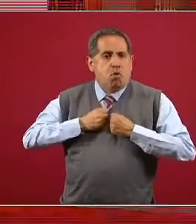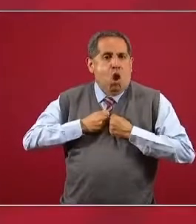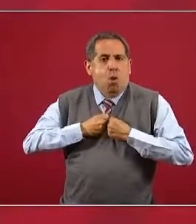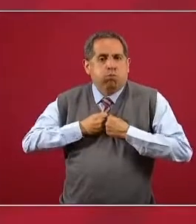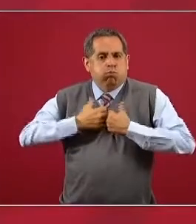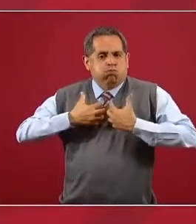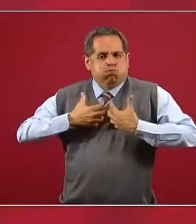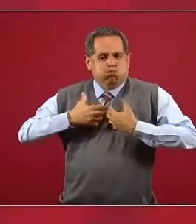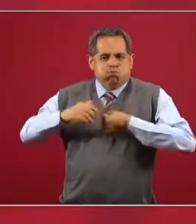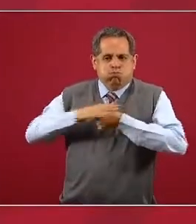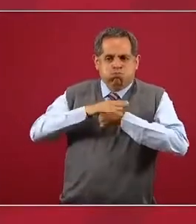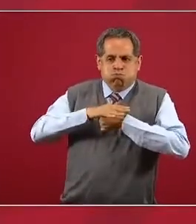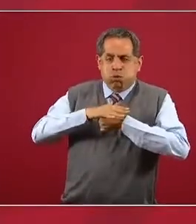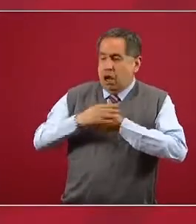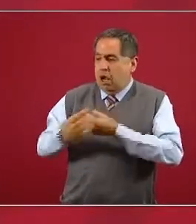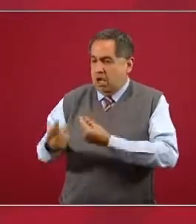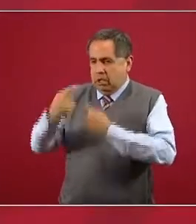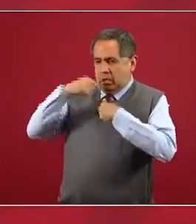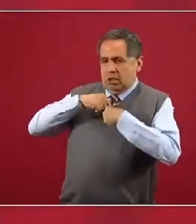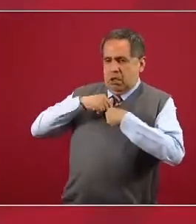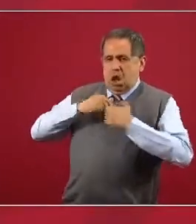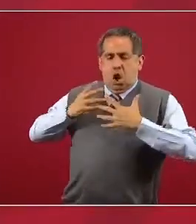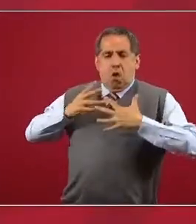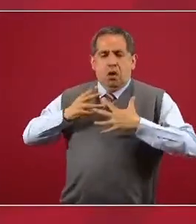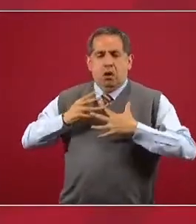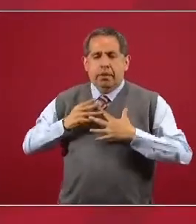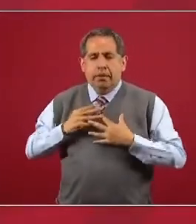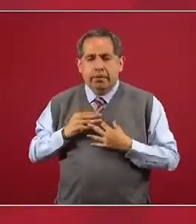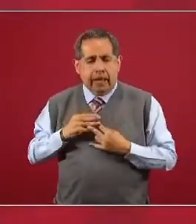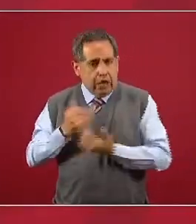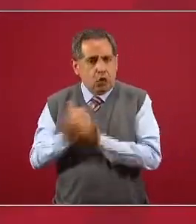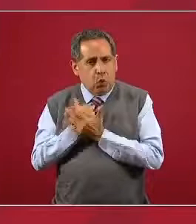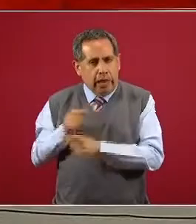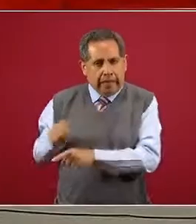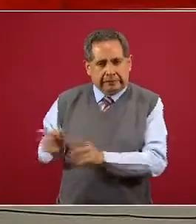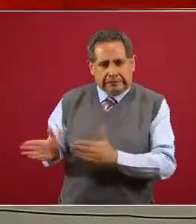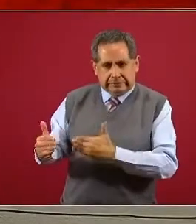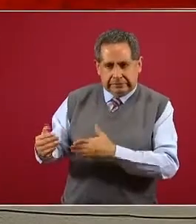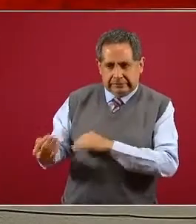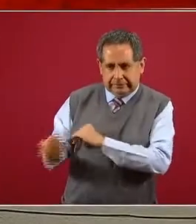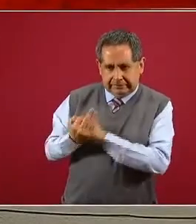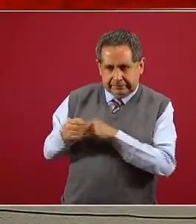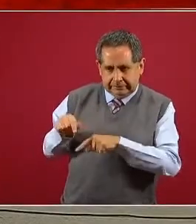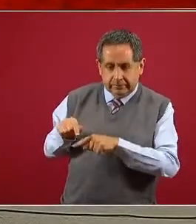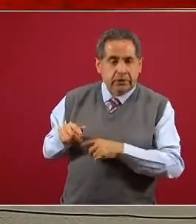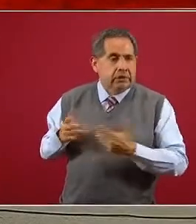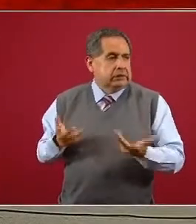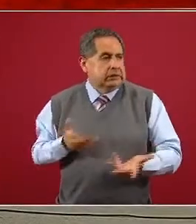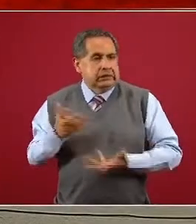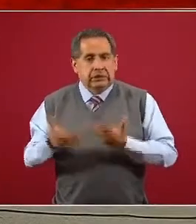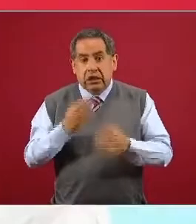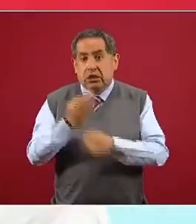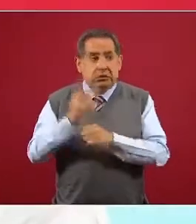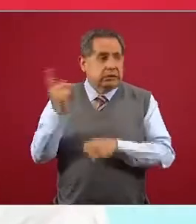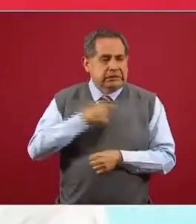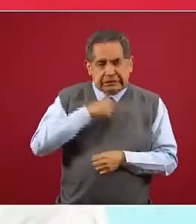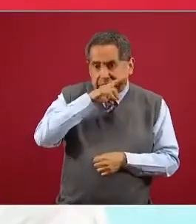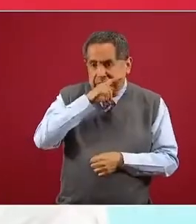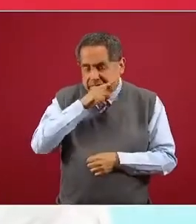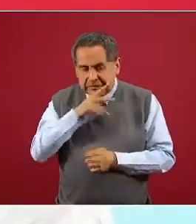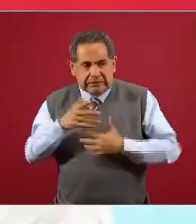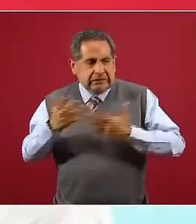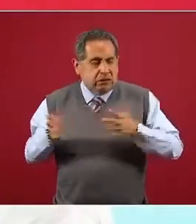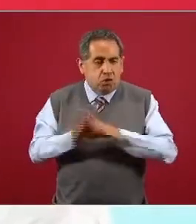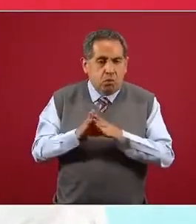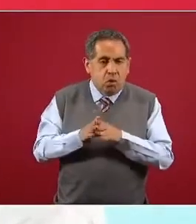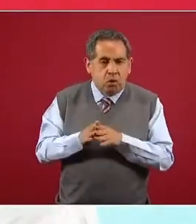pulmones, que se usan en las terapias intensivas, hubo un momento en que teníamos la enorme preocupación de que